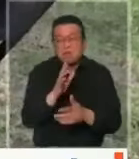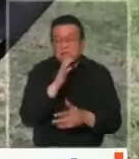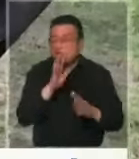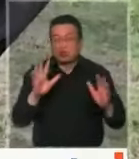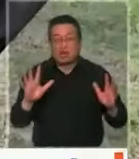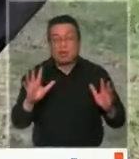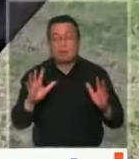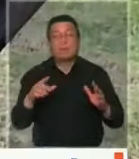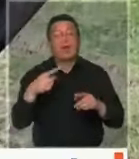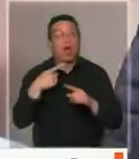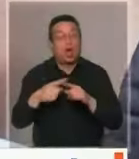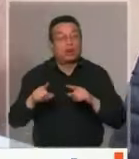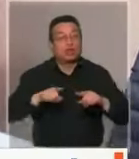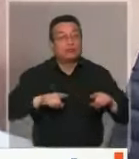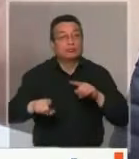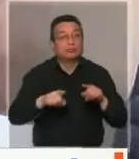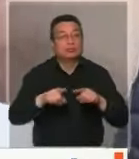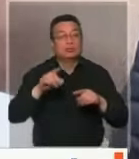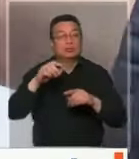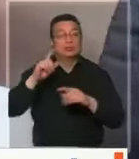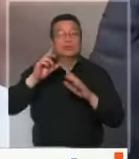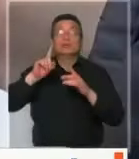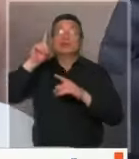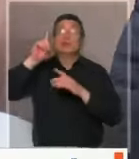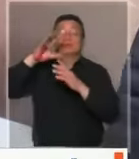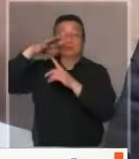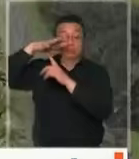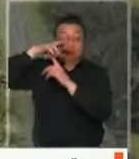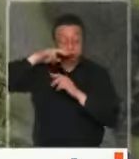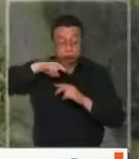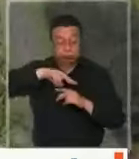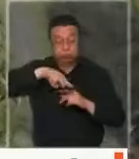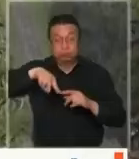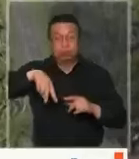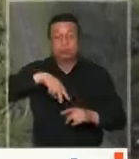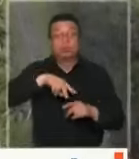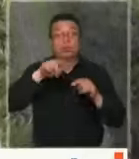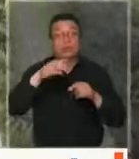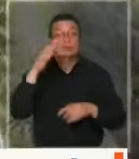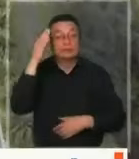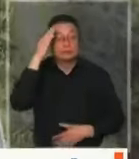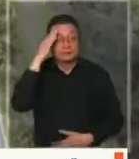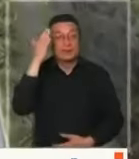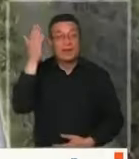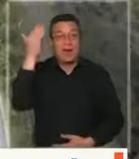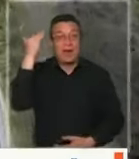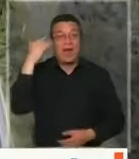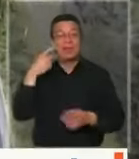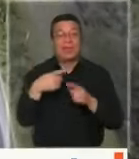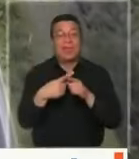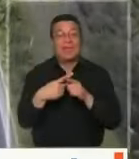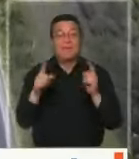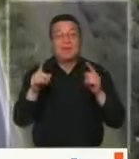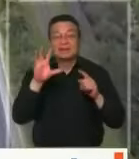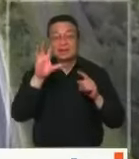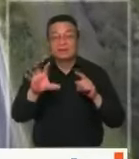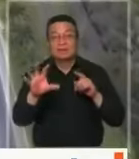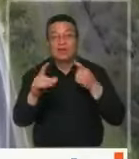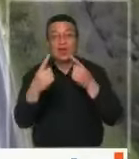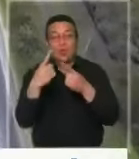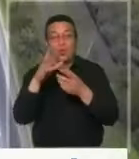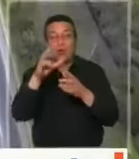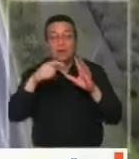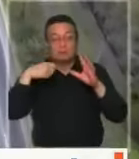Otra diligencia, la aerofotogrametría. Recuerda que en su momento buscamos la diferencia entre una